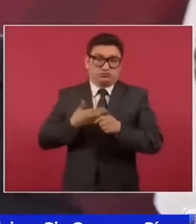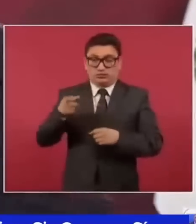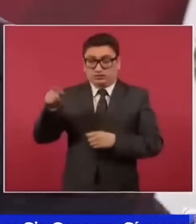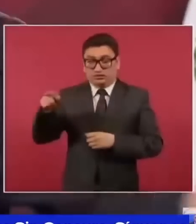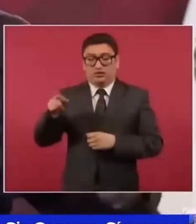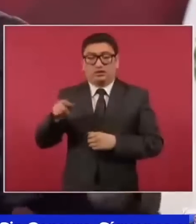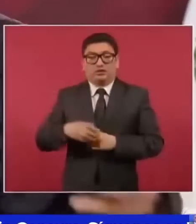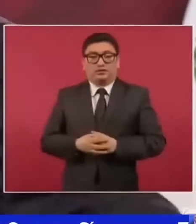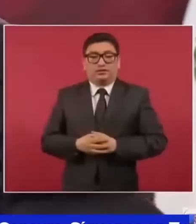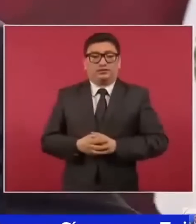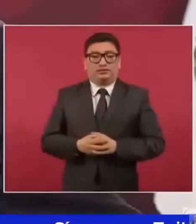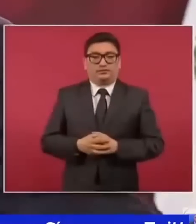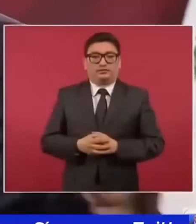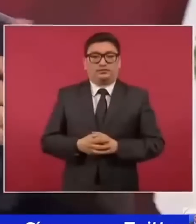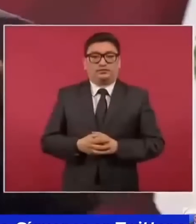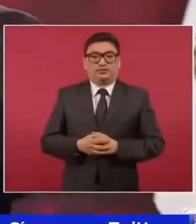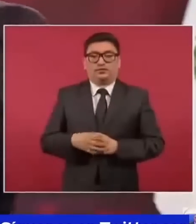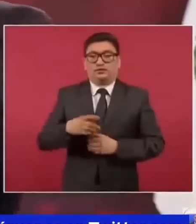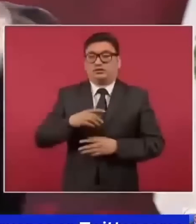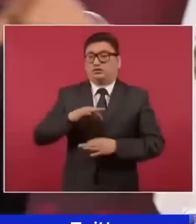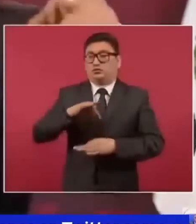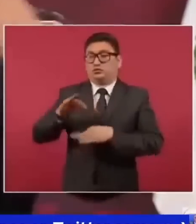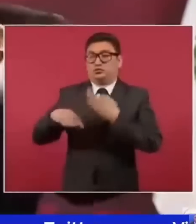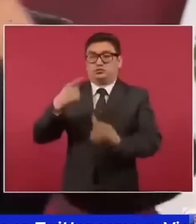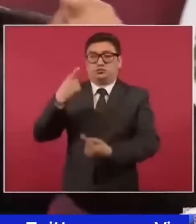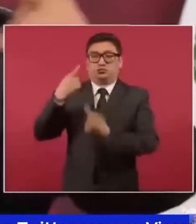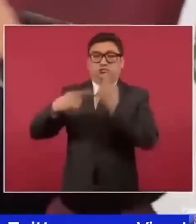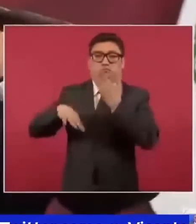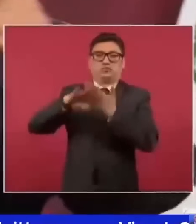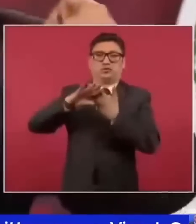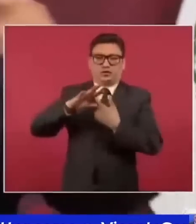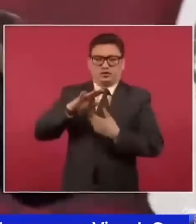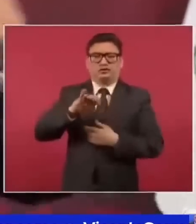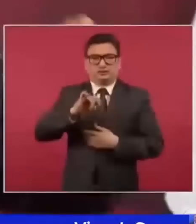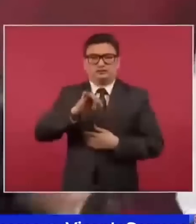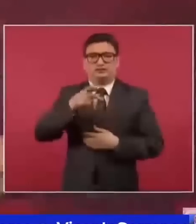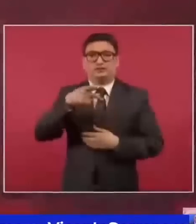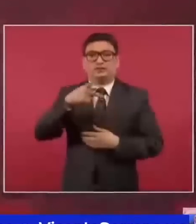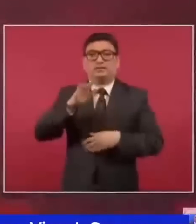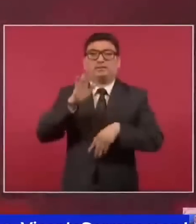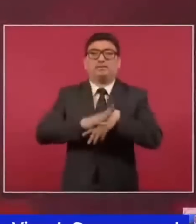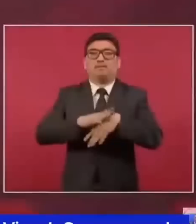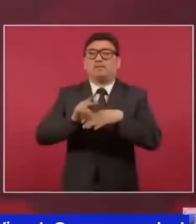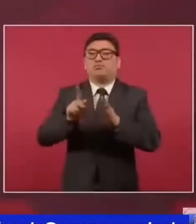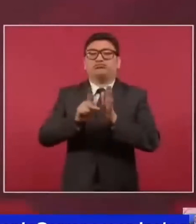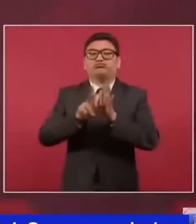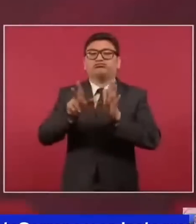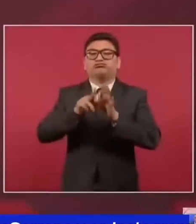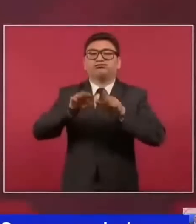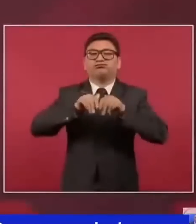Y pues estaría yo todo en contra, pero sobre todo los medios.